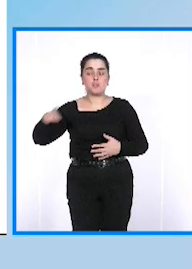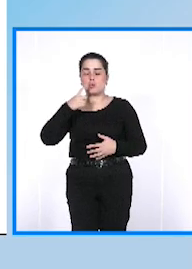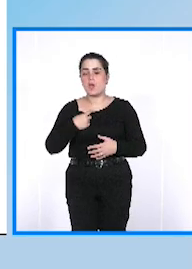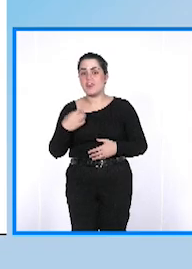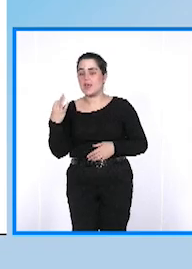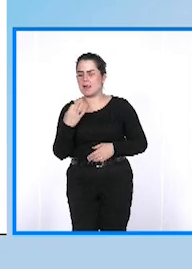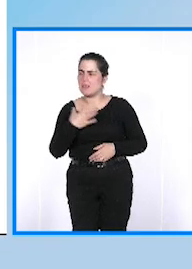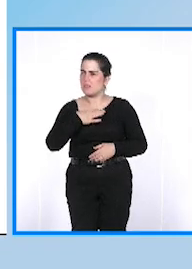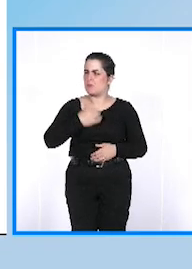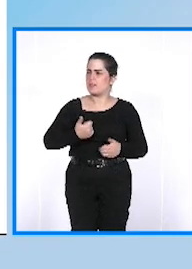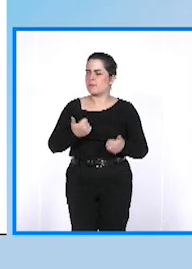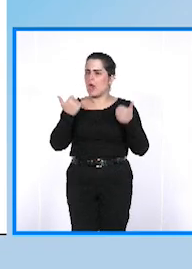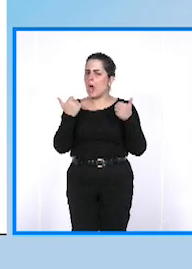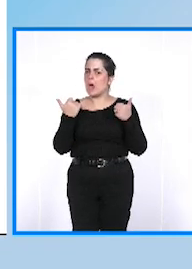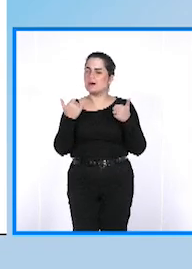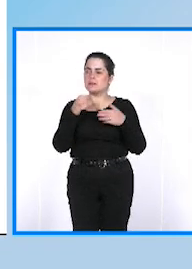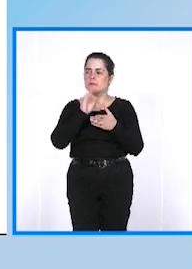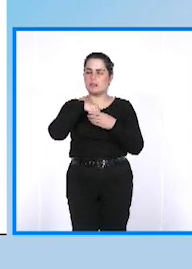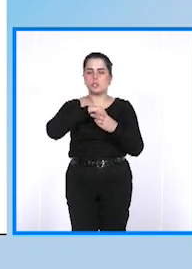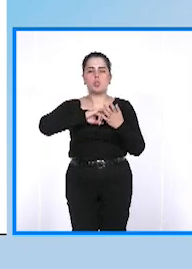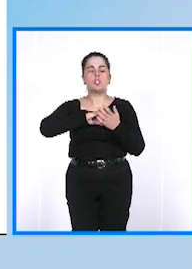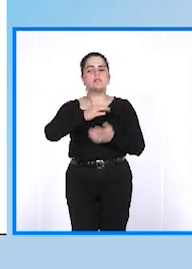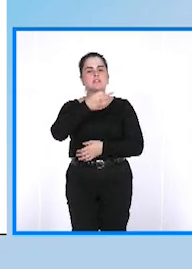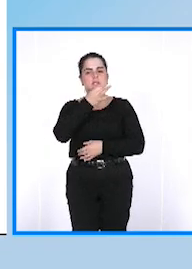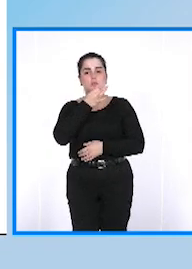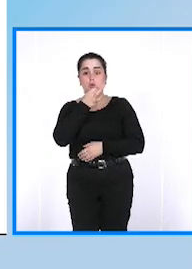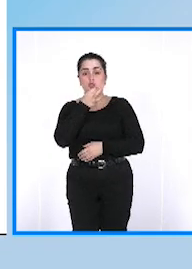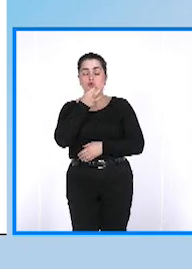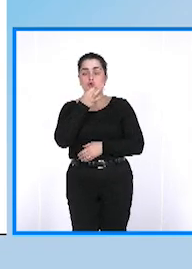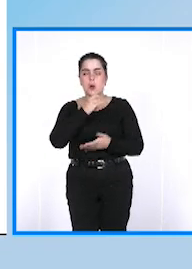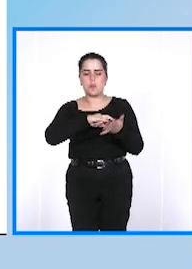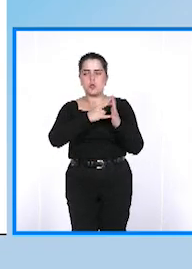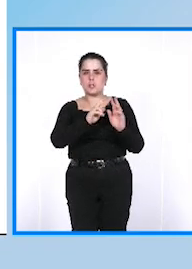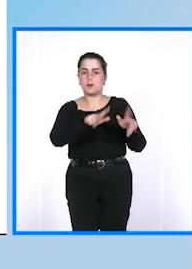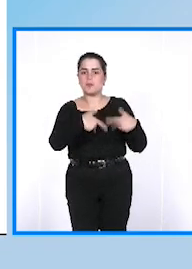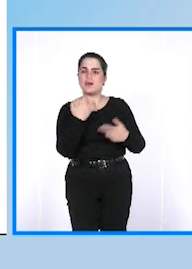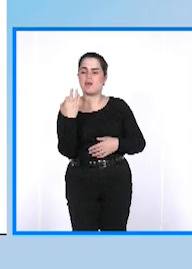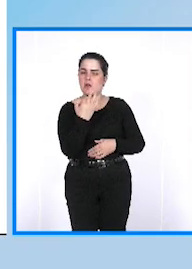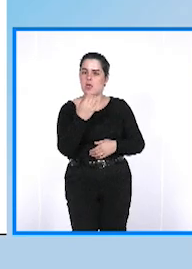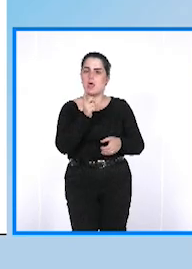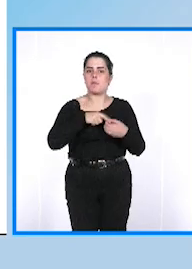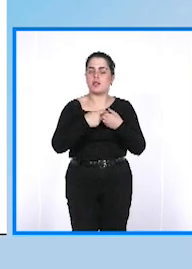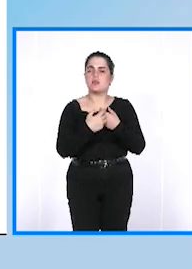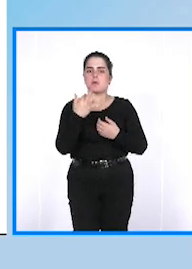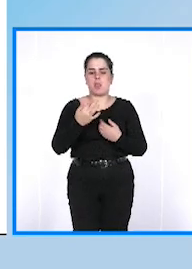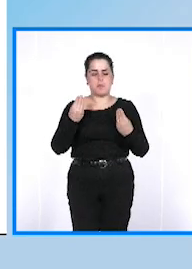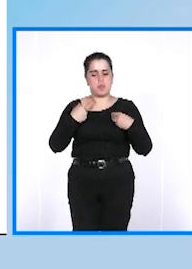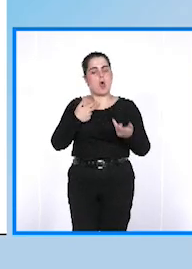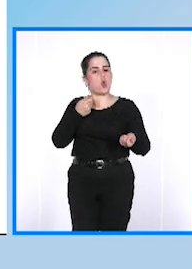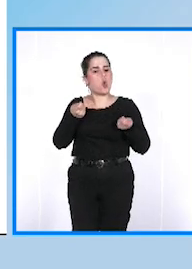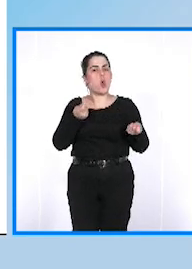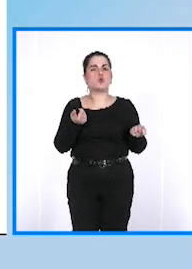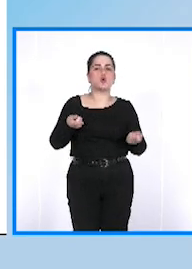Y quizá lo que más sale en en su discurso es que el proyecto les ha permitido participar y recuperar el control de su vida